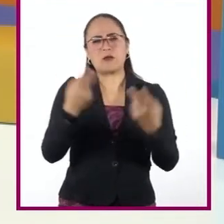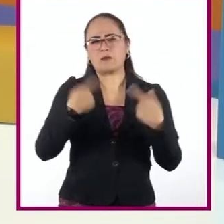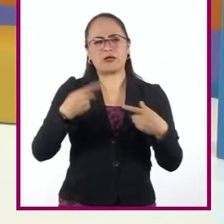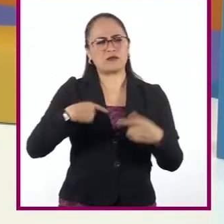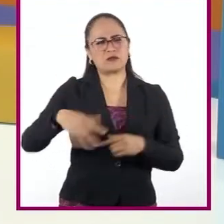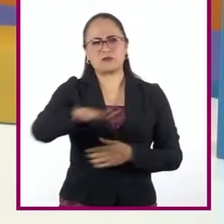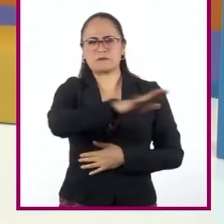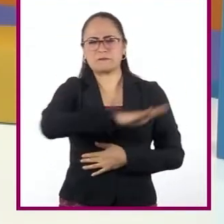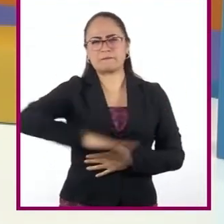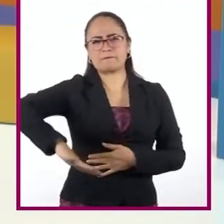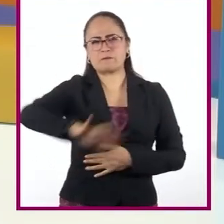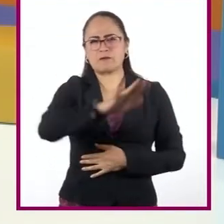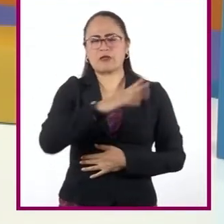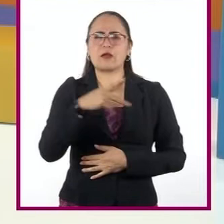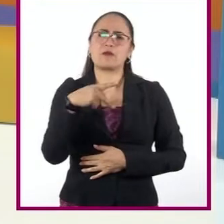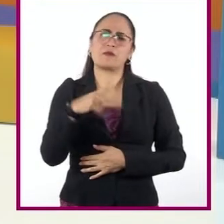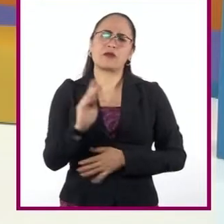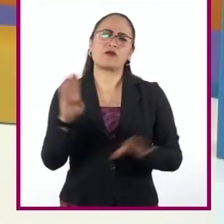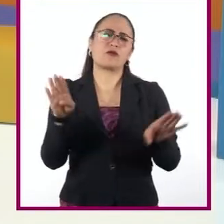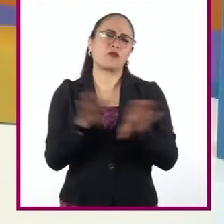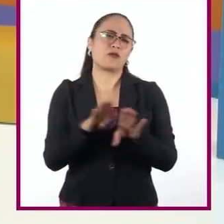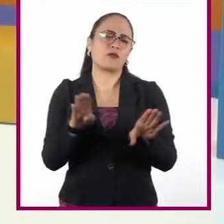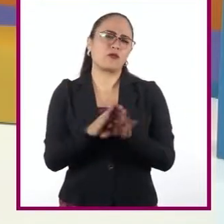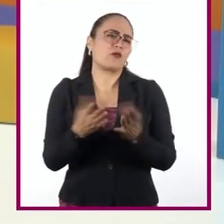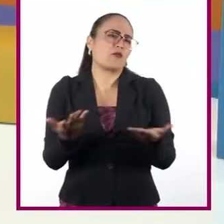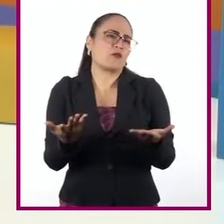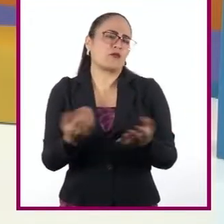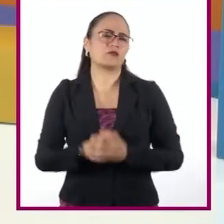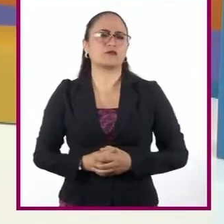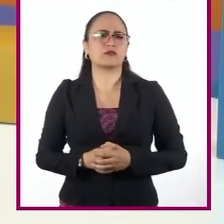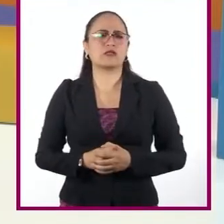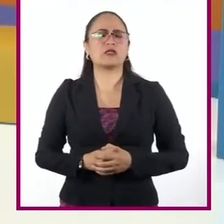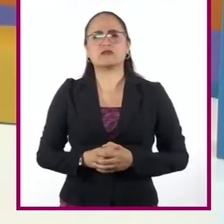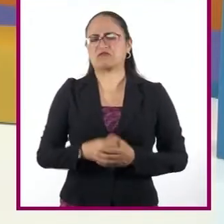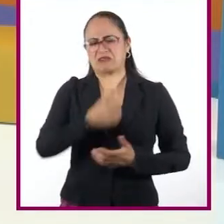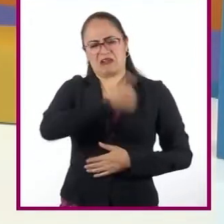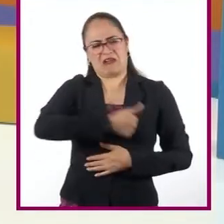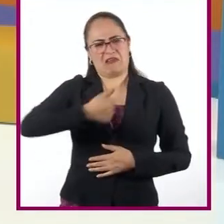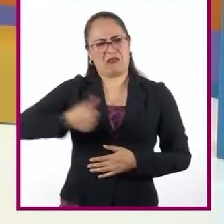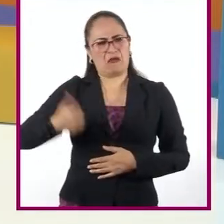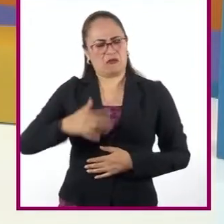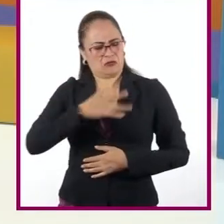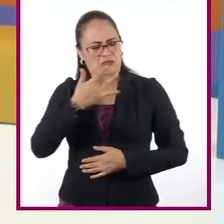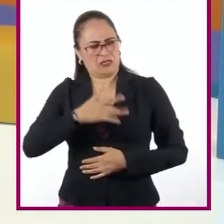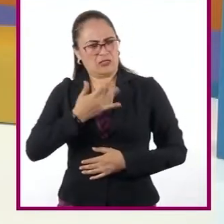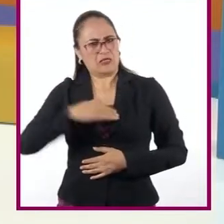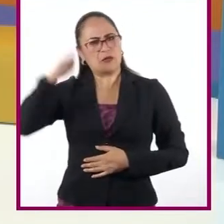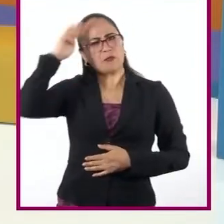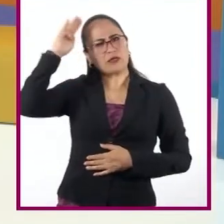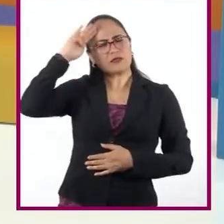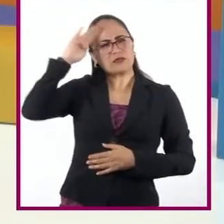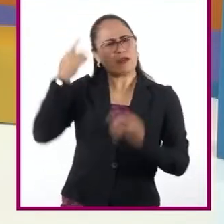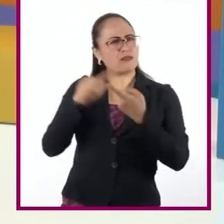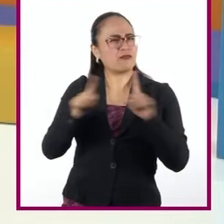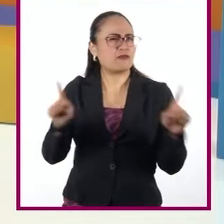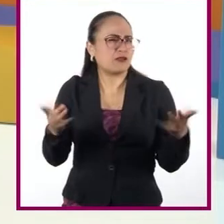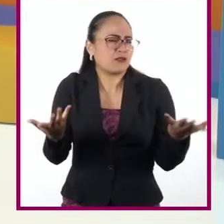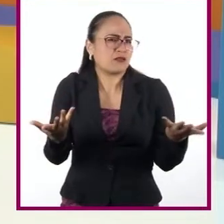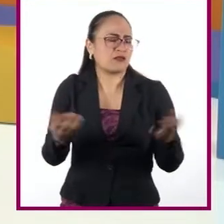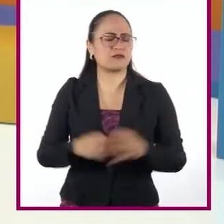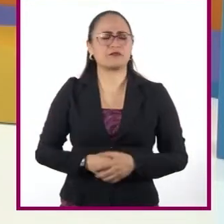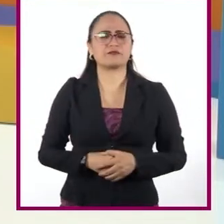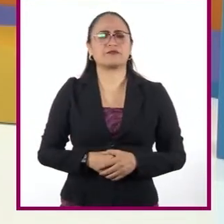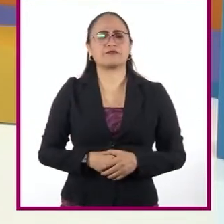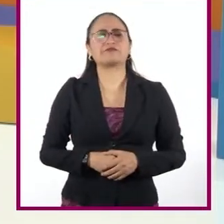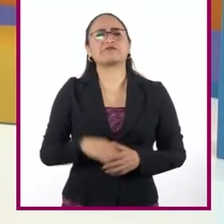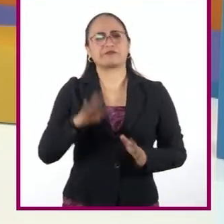personas. Pero, ¿cómo puede ser esto si somos diferentes y tenemos condiciones distintas?